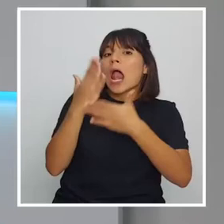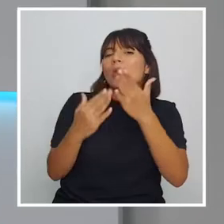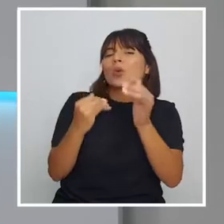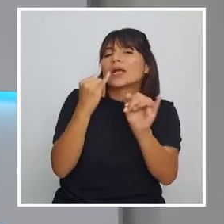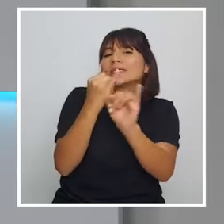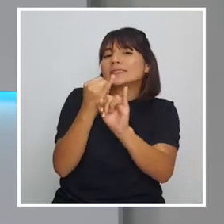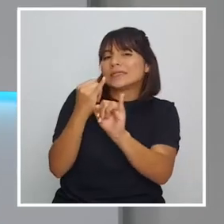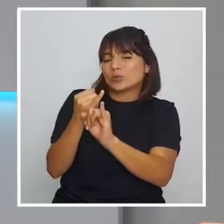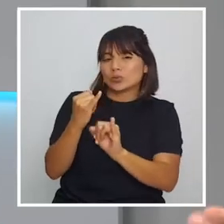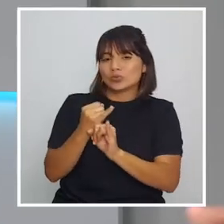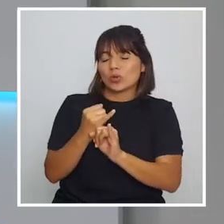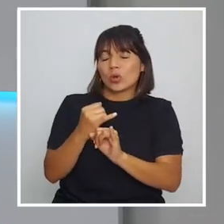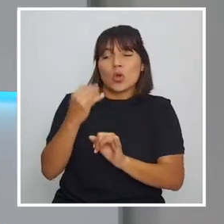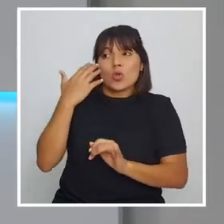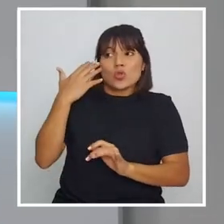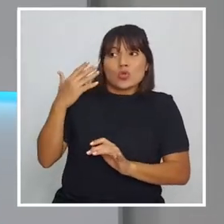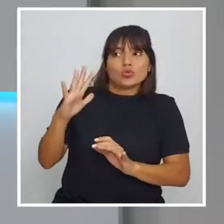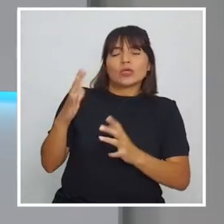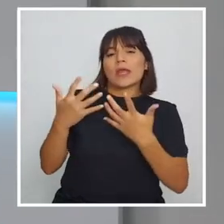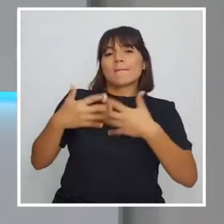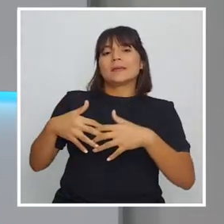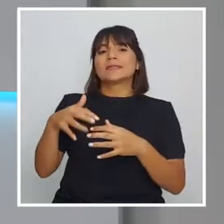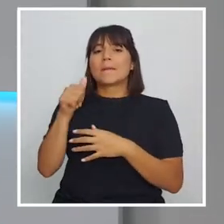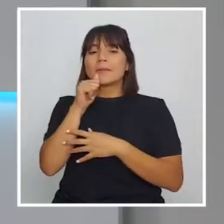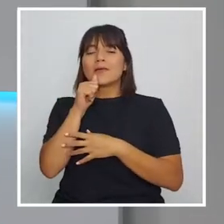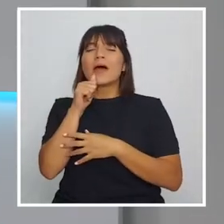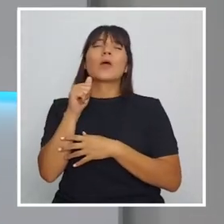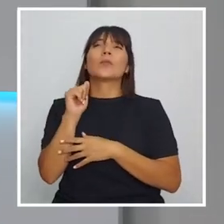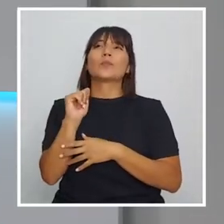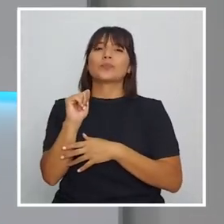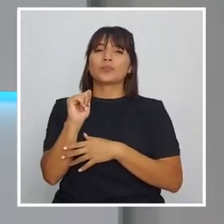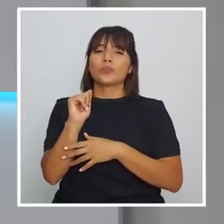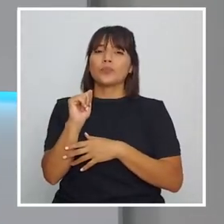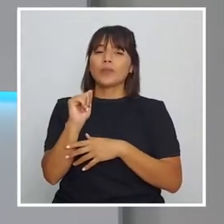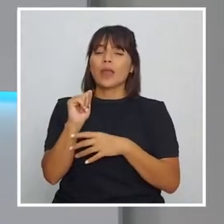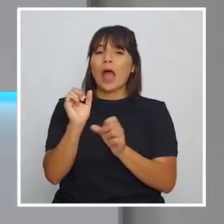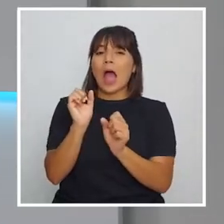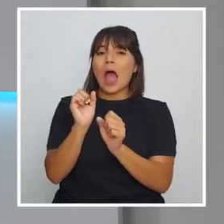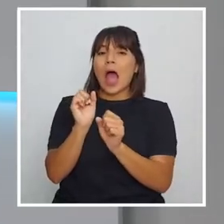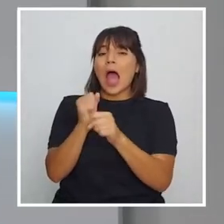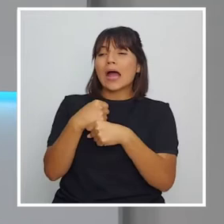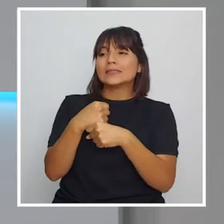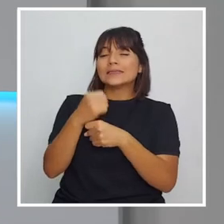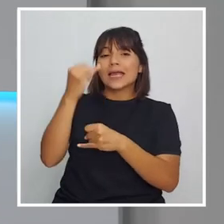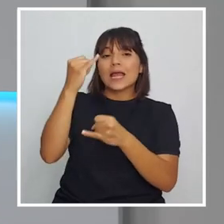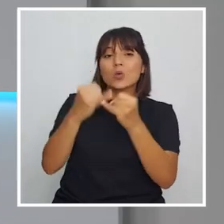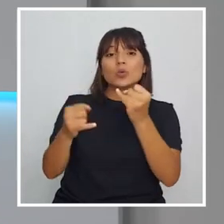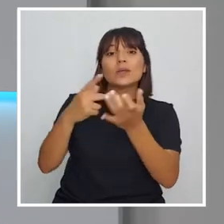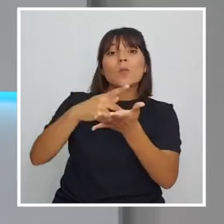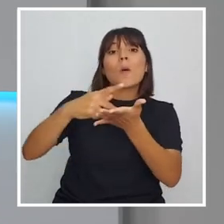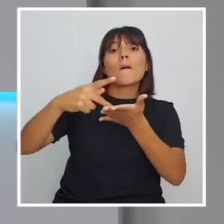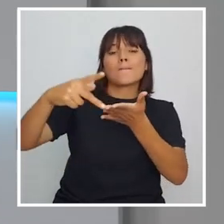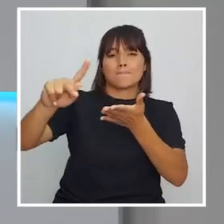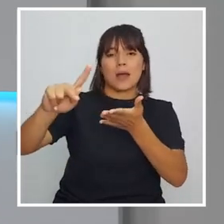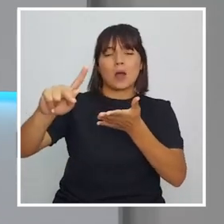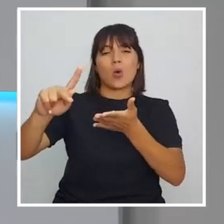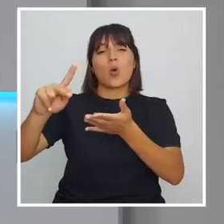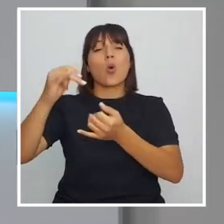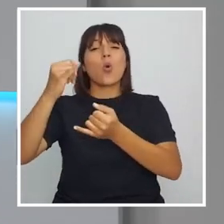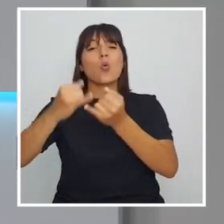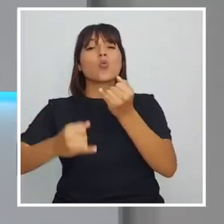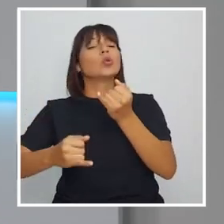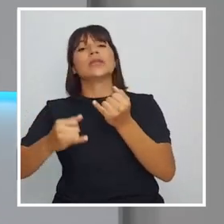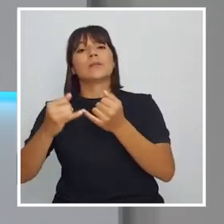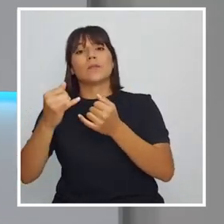sé, directamente en el sector privado, se hace el último pago de la última quincena de diciembre por